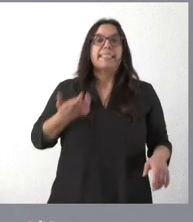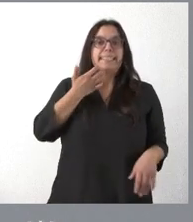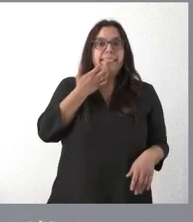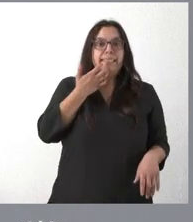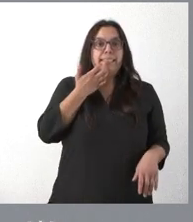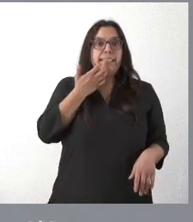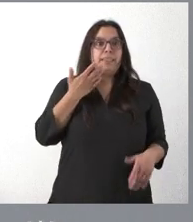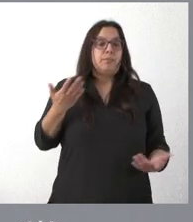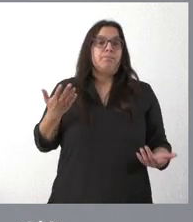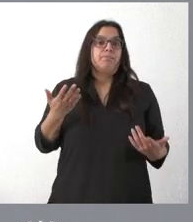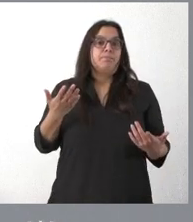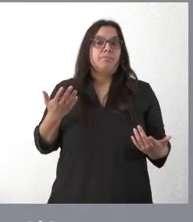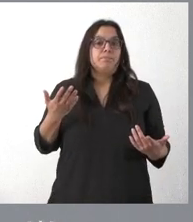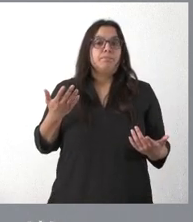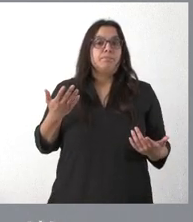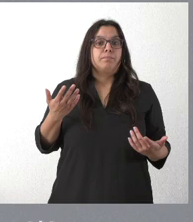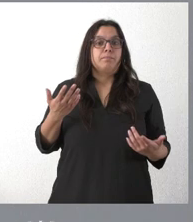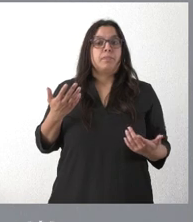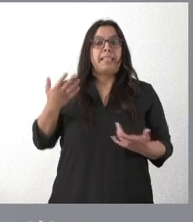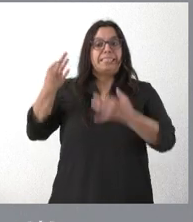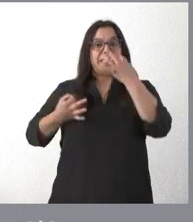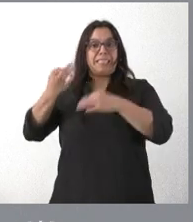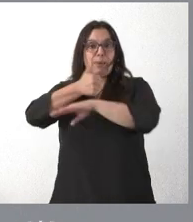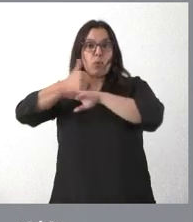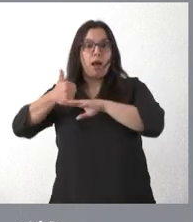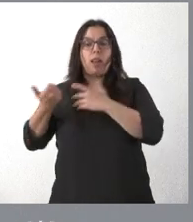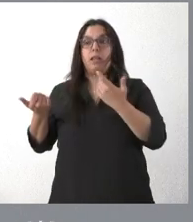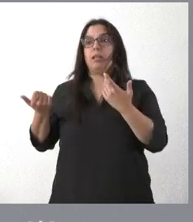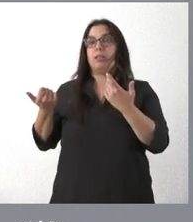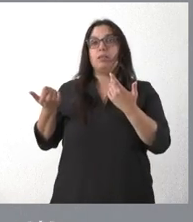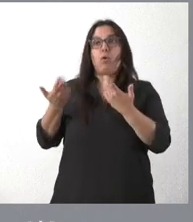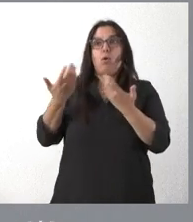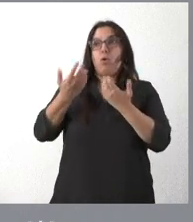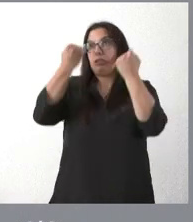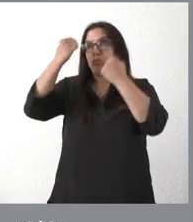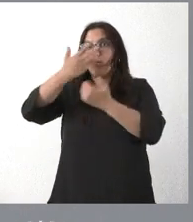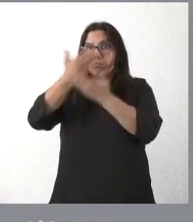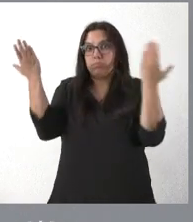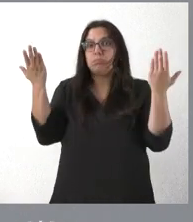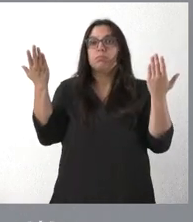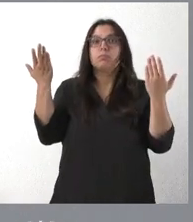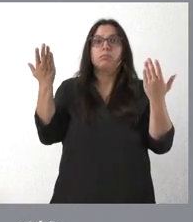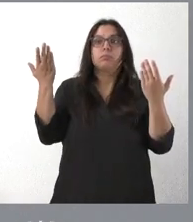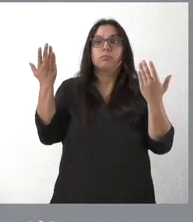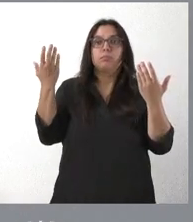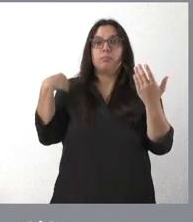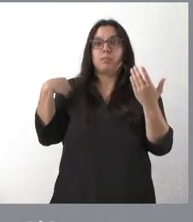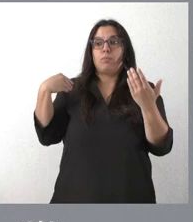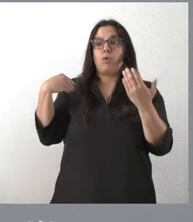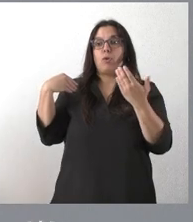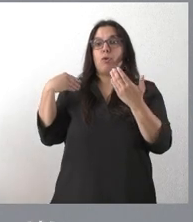por parte de los tribunales de Justicia o por parte de cualquier otra institución que es requerida pues